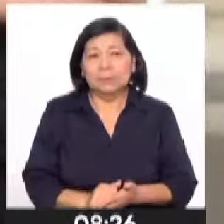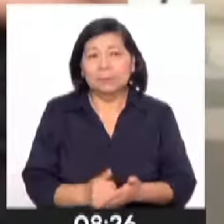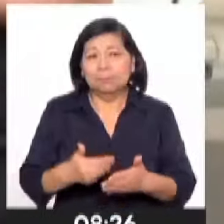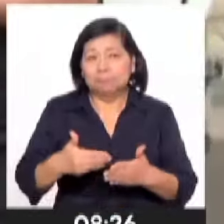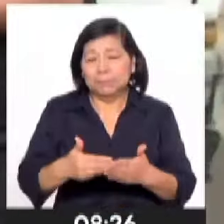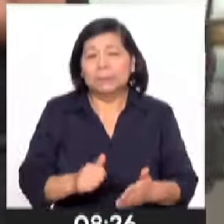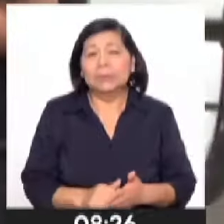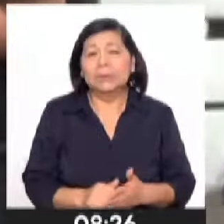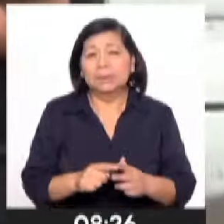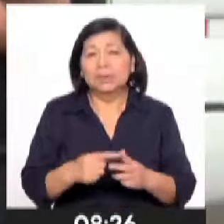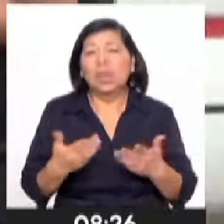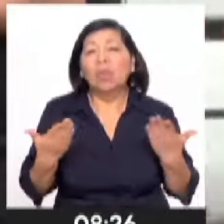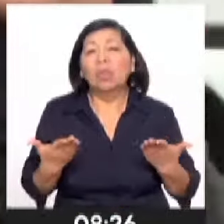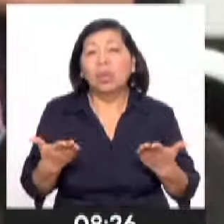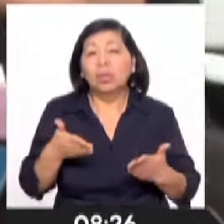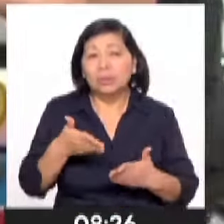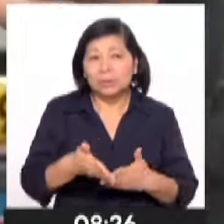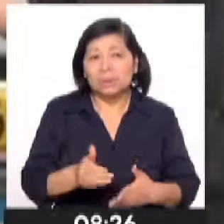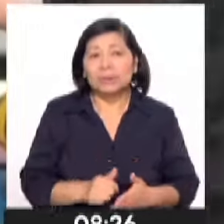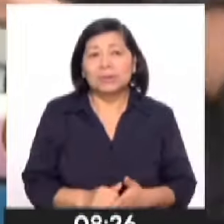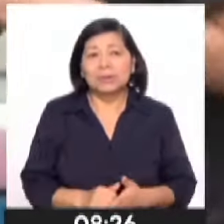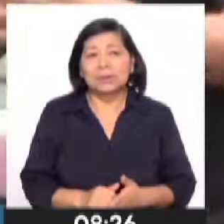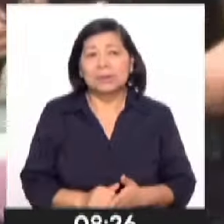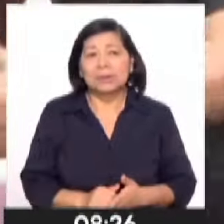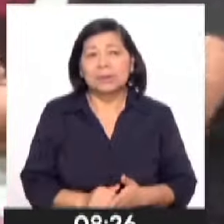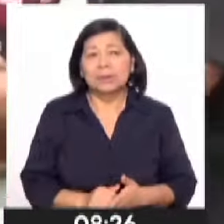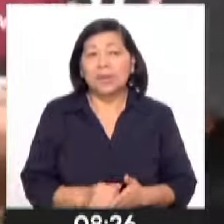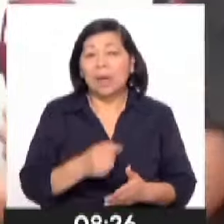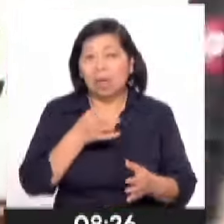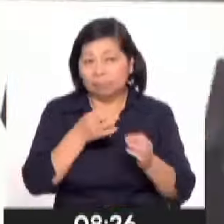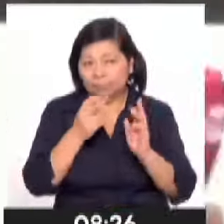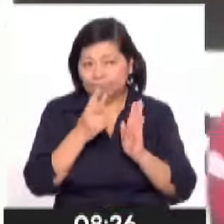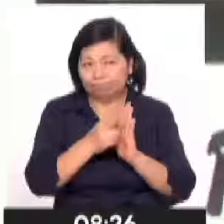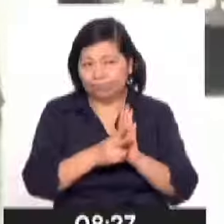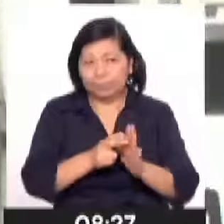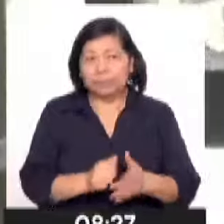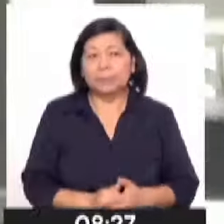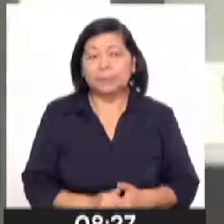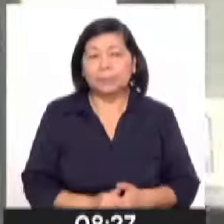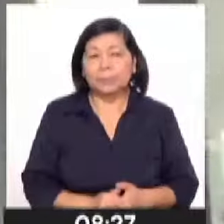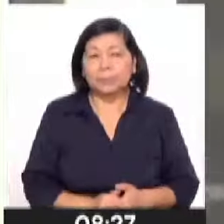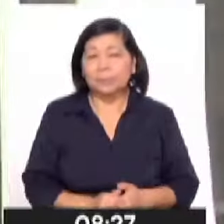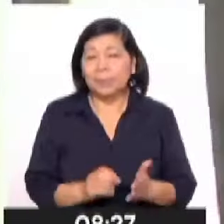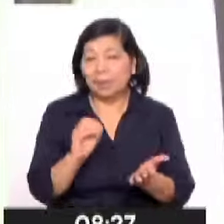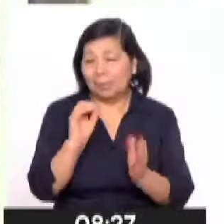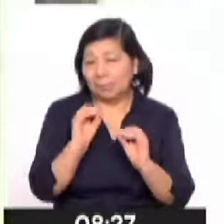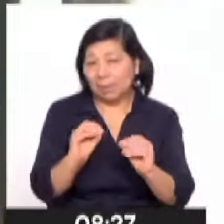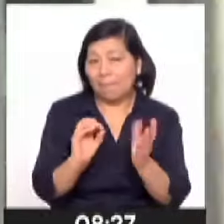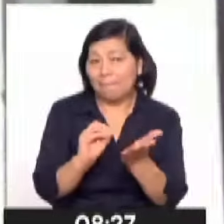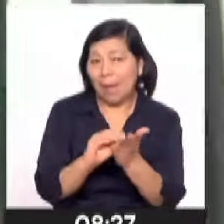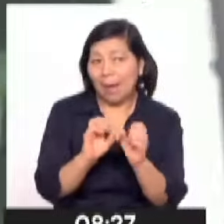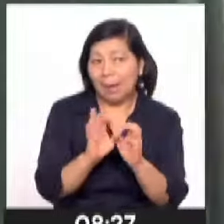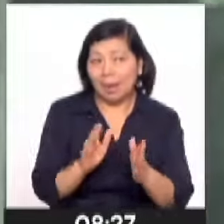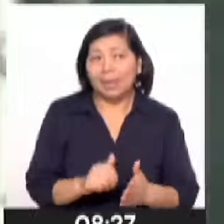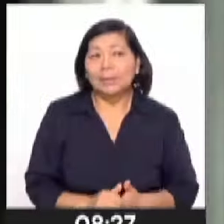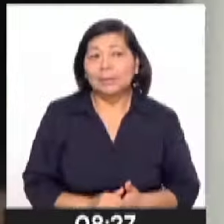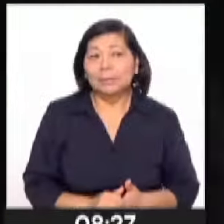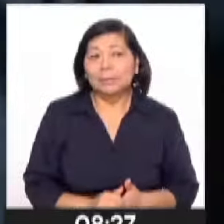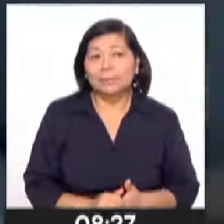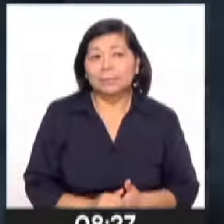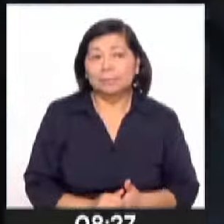paso, sino sabrían dónde llegan ustedes y dónde se ubican. Por favor, las imágenes que suban para que quede muy claro, porque hasta el modus operandi